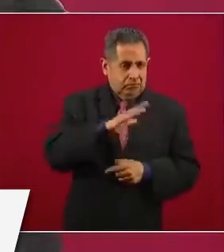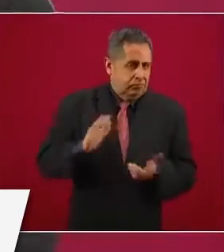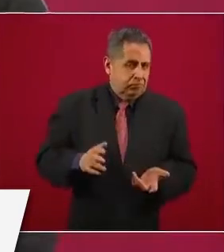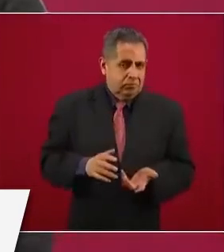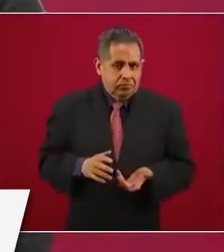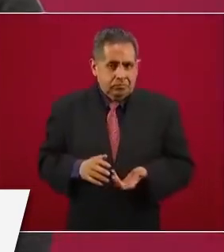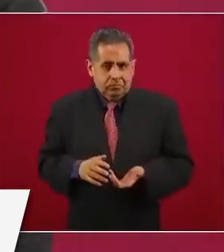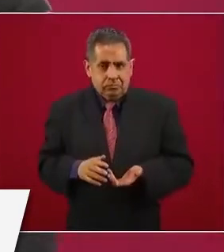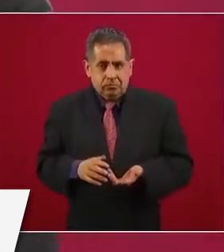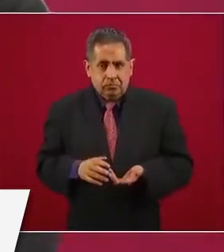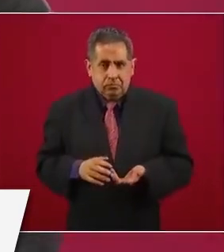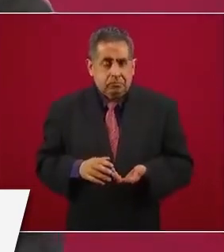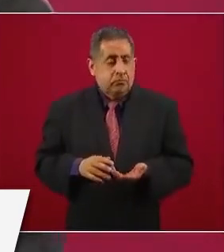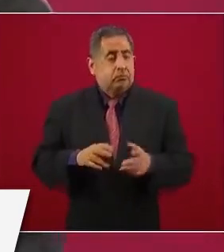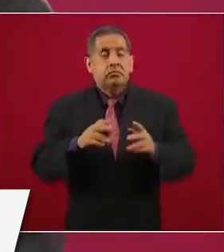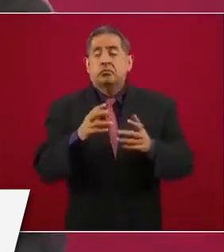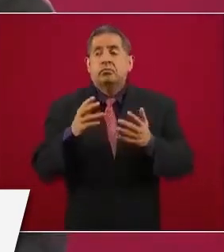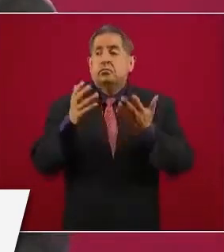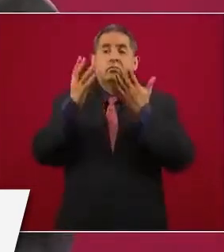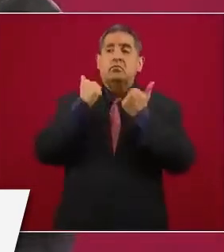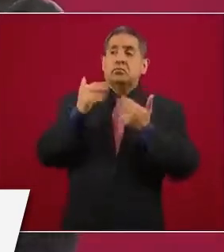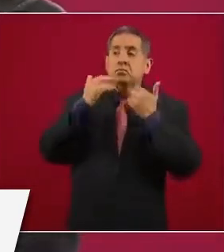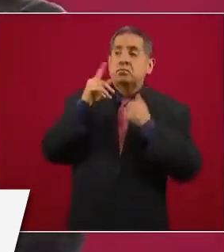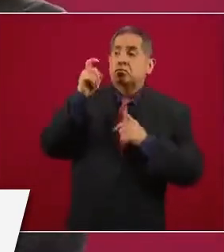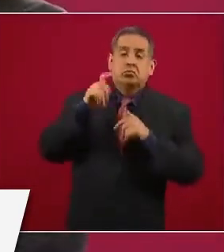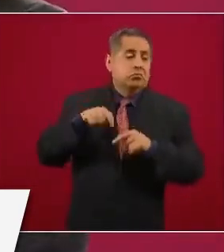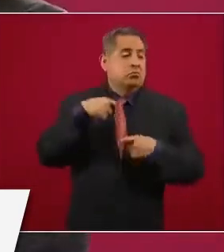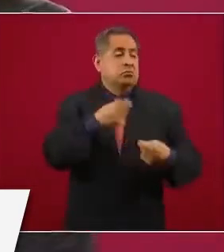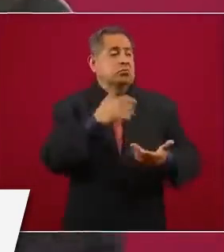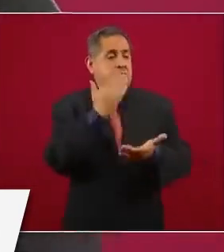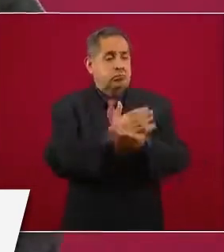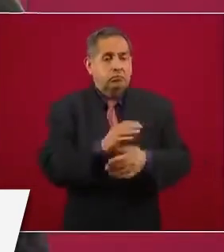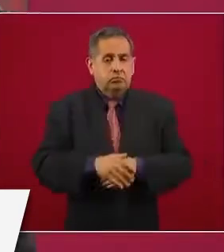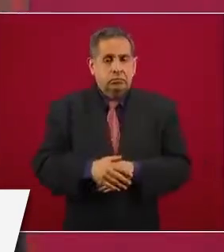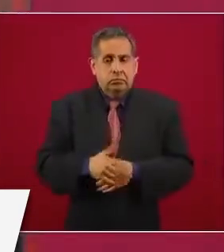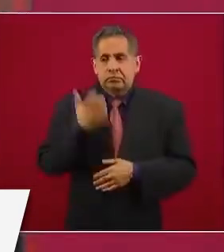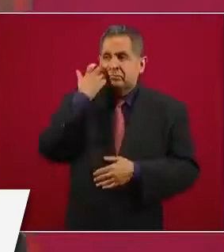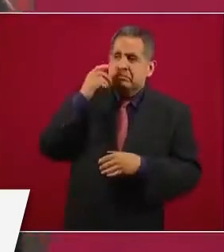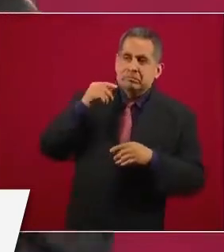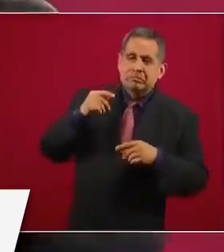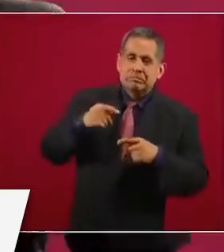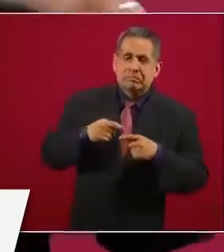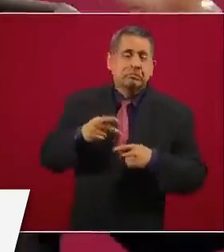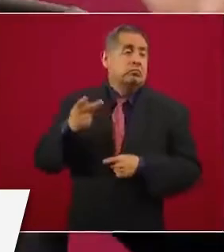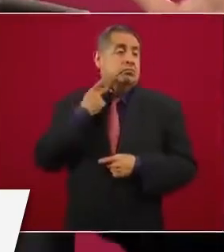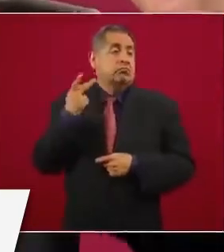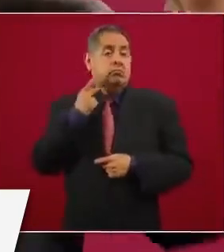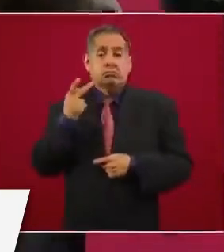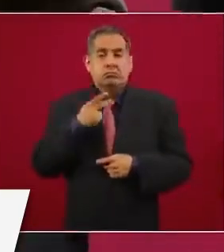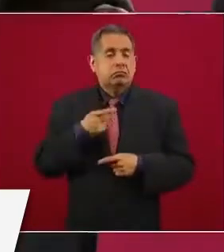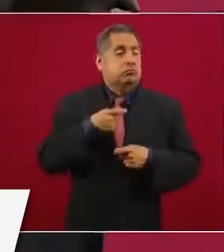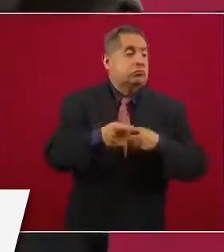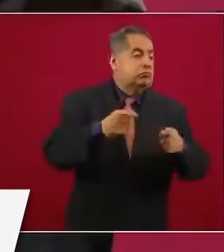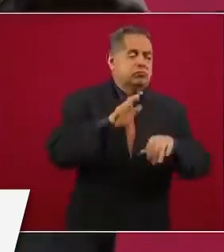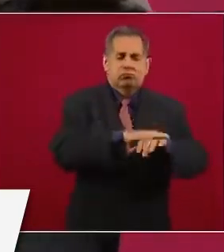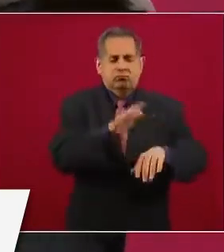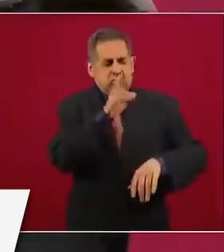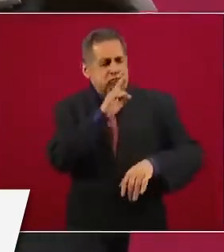Decir que vamos a dejar sin agua a los agricultores. Y ahí están los de un partido político con la